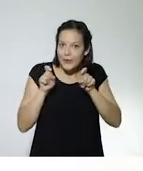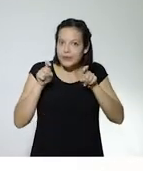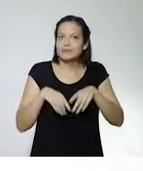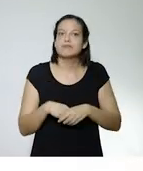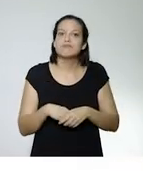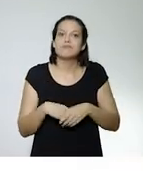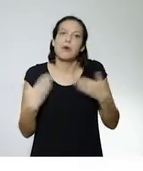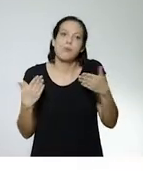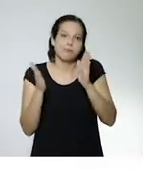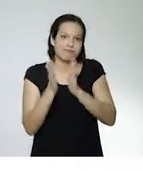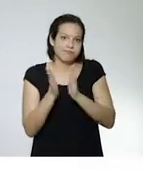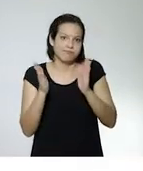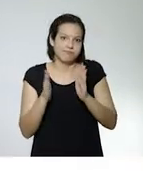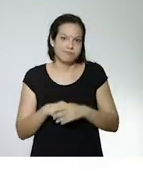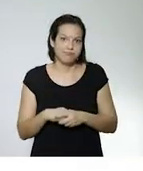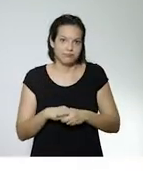un aplauso.